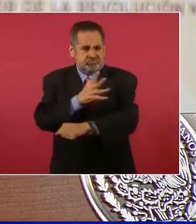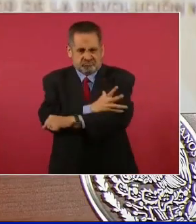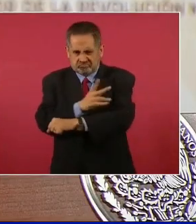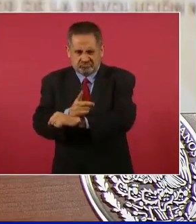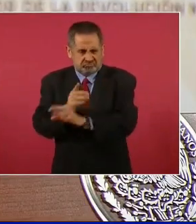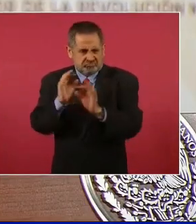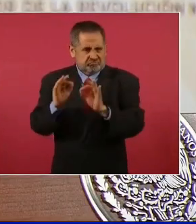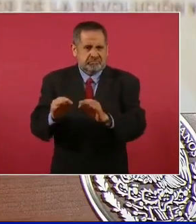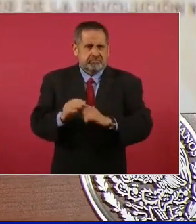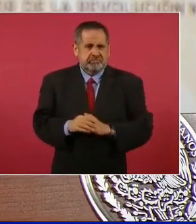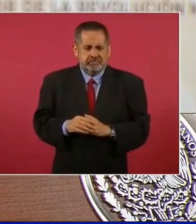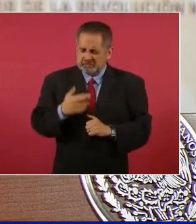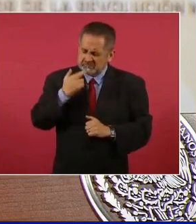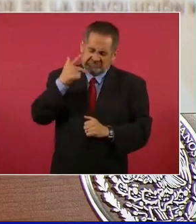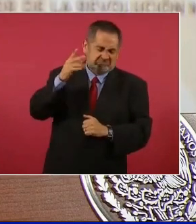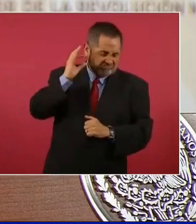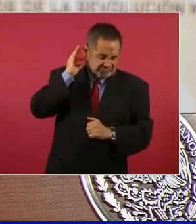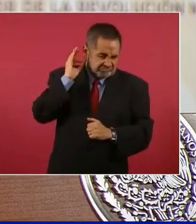honesto, lo mejor.